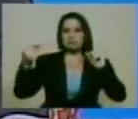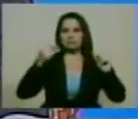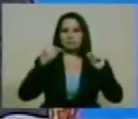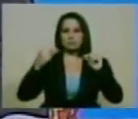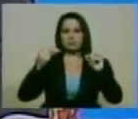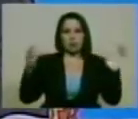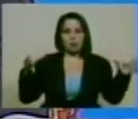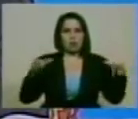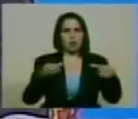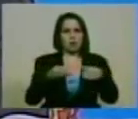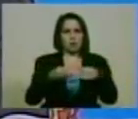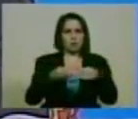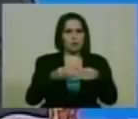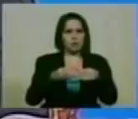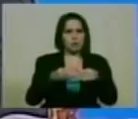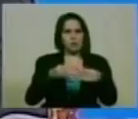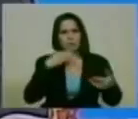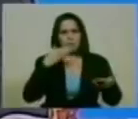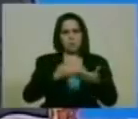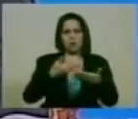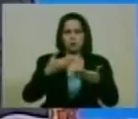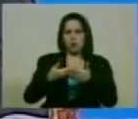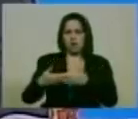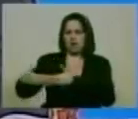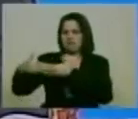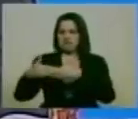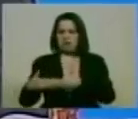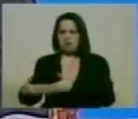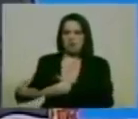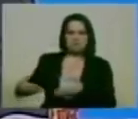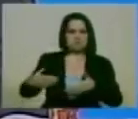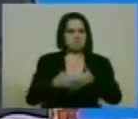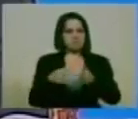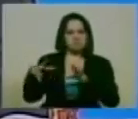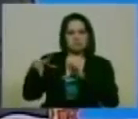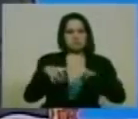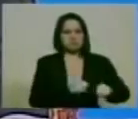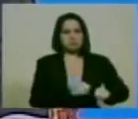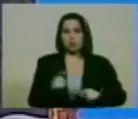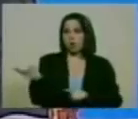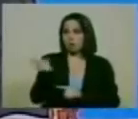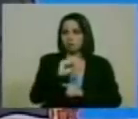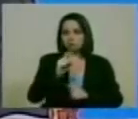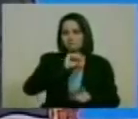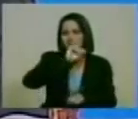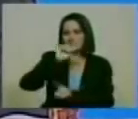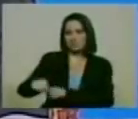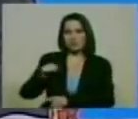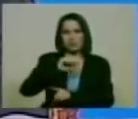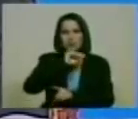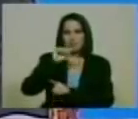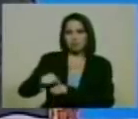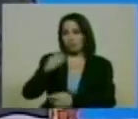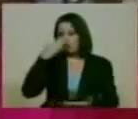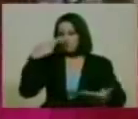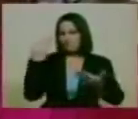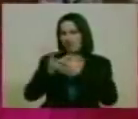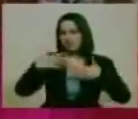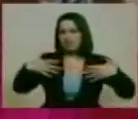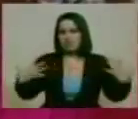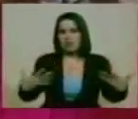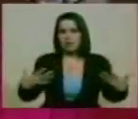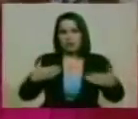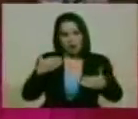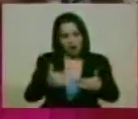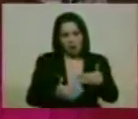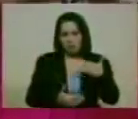los combates que me plantea el imperialismo y la oligarquía. No es tiempo de rehuir combates, es tiempo de dar el frente y avanzar